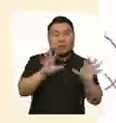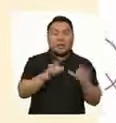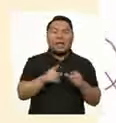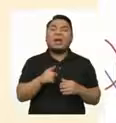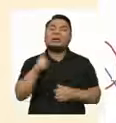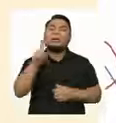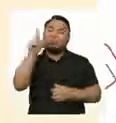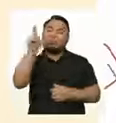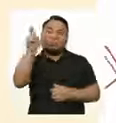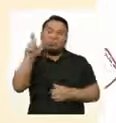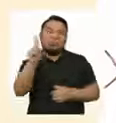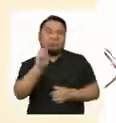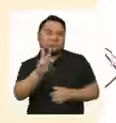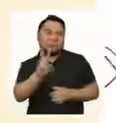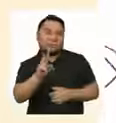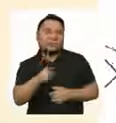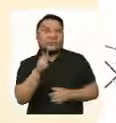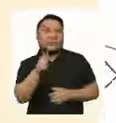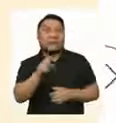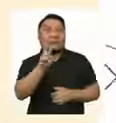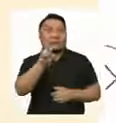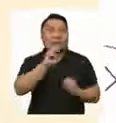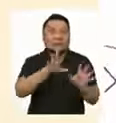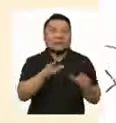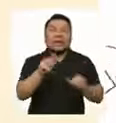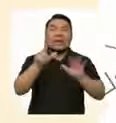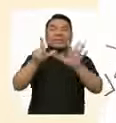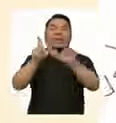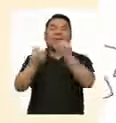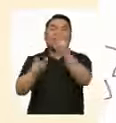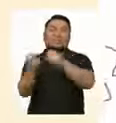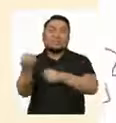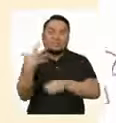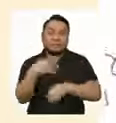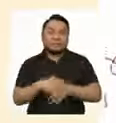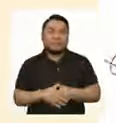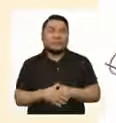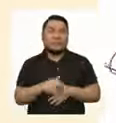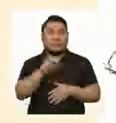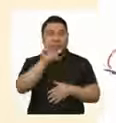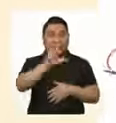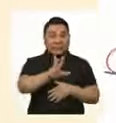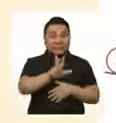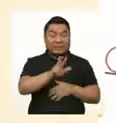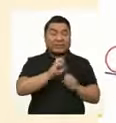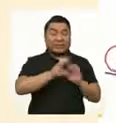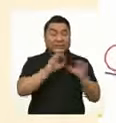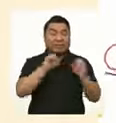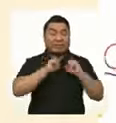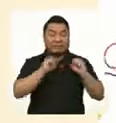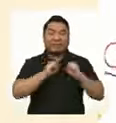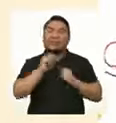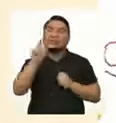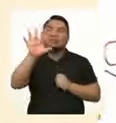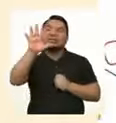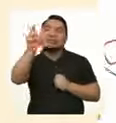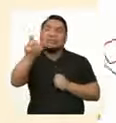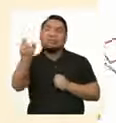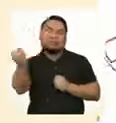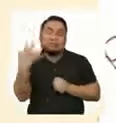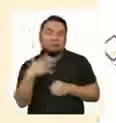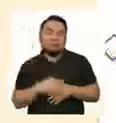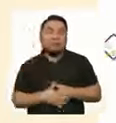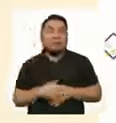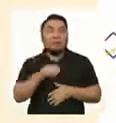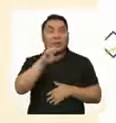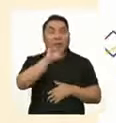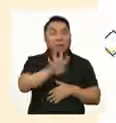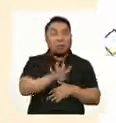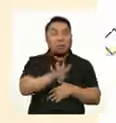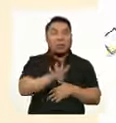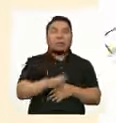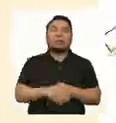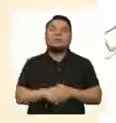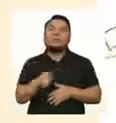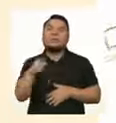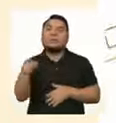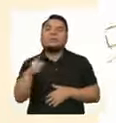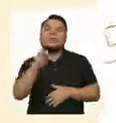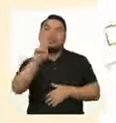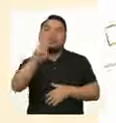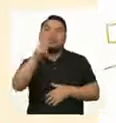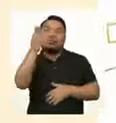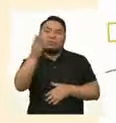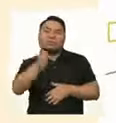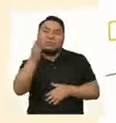rayitas. 2 días a la semana, 7 rayitas. 3 días a la semana, 5 rayitas. 4 días a la semana,